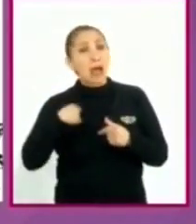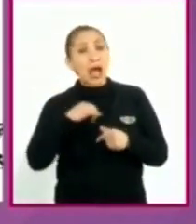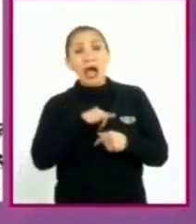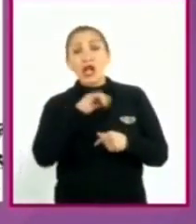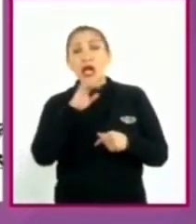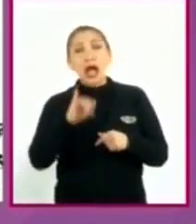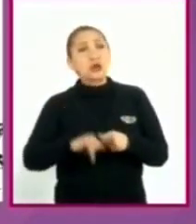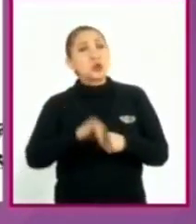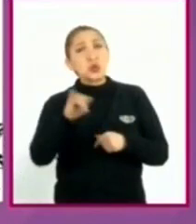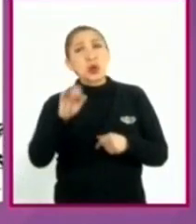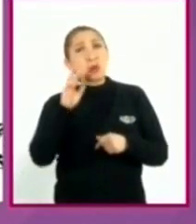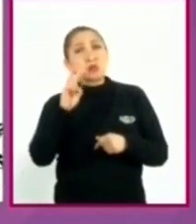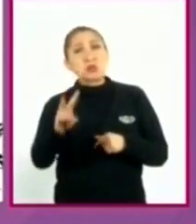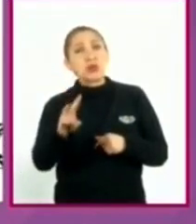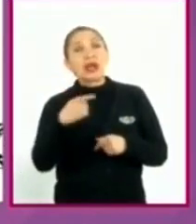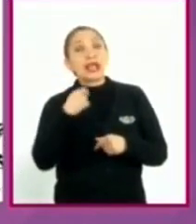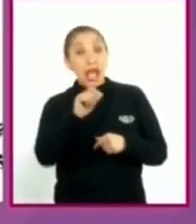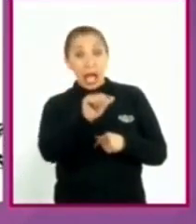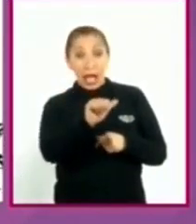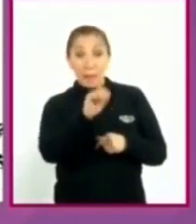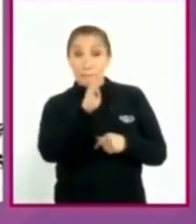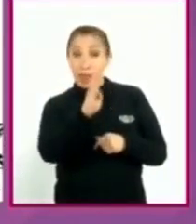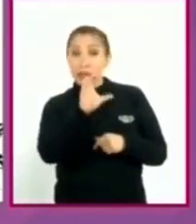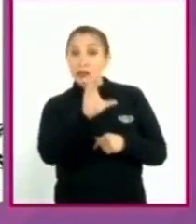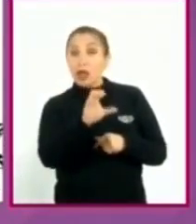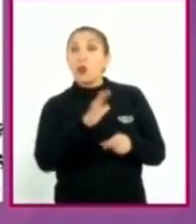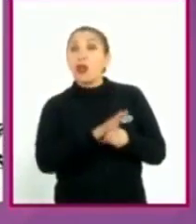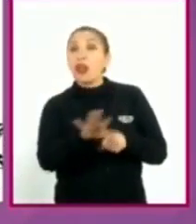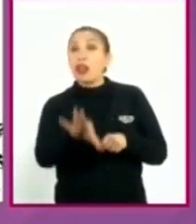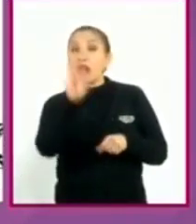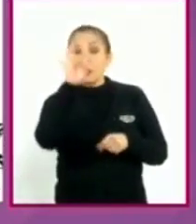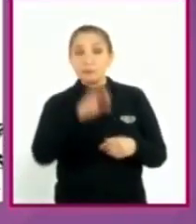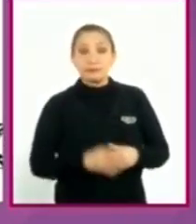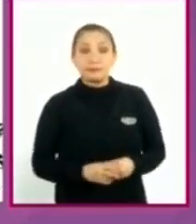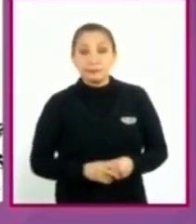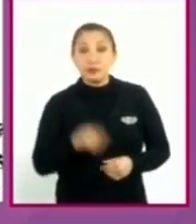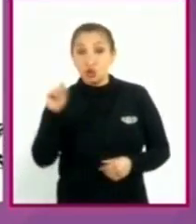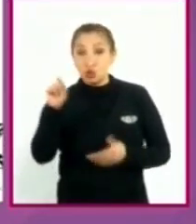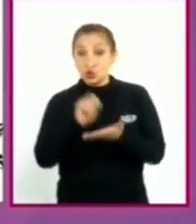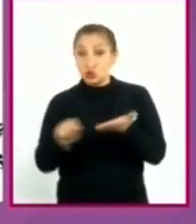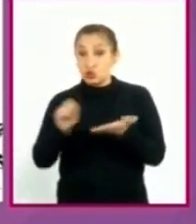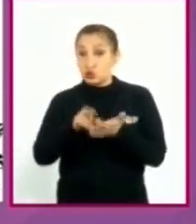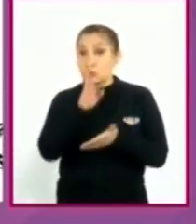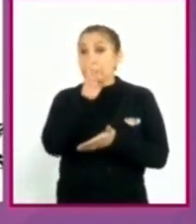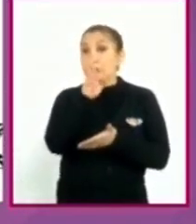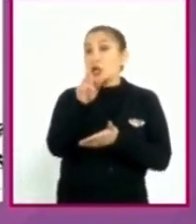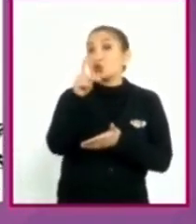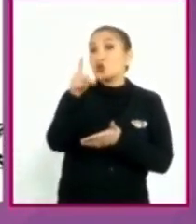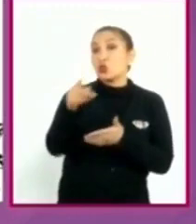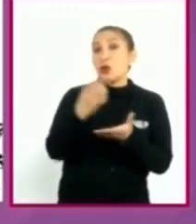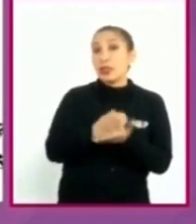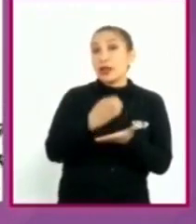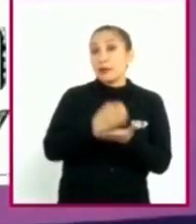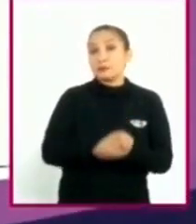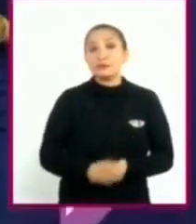nunca. Significa A, B o C. Anoten su respuesta en su